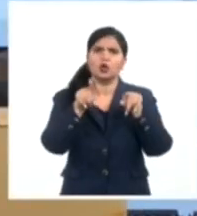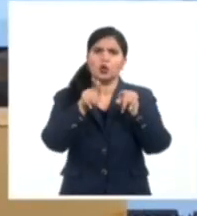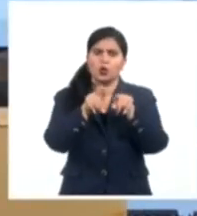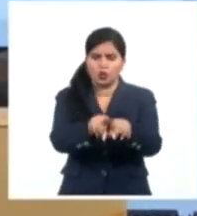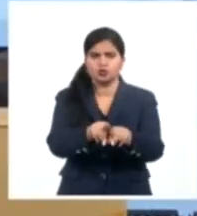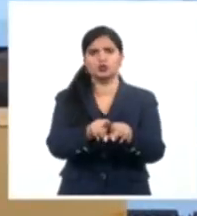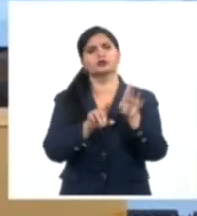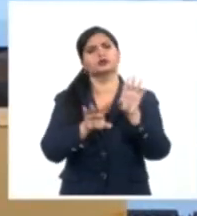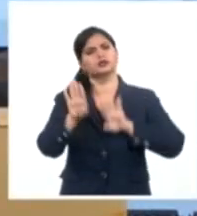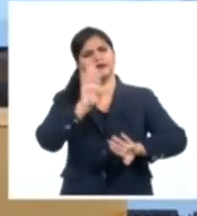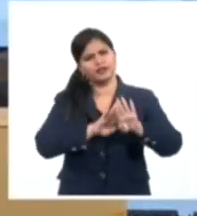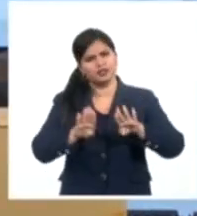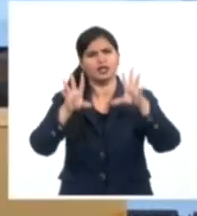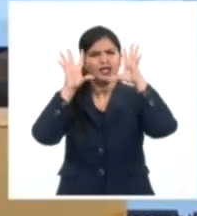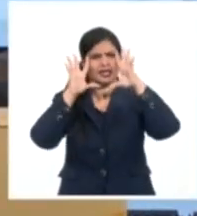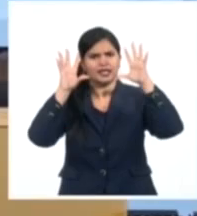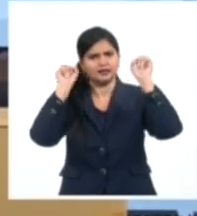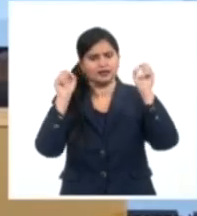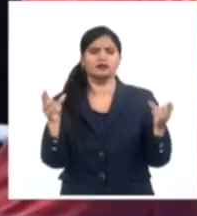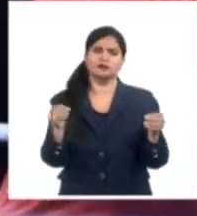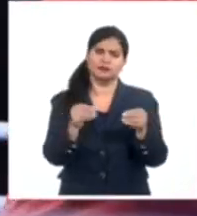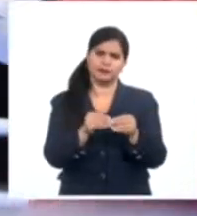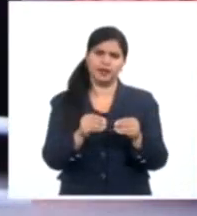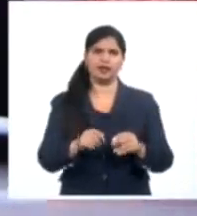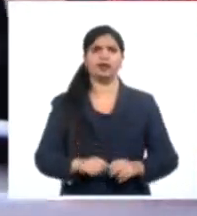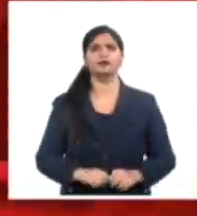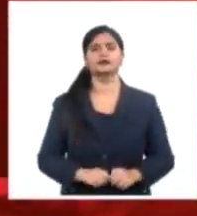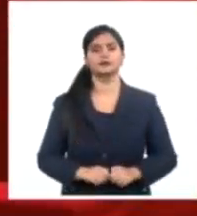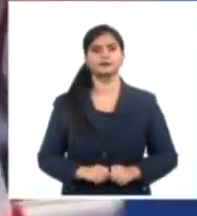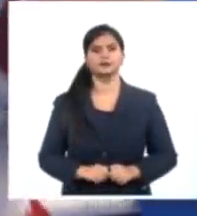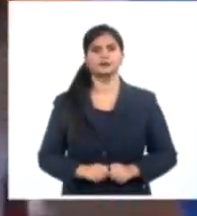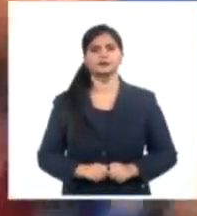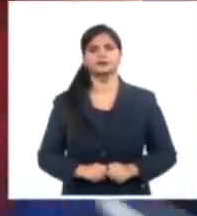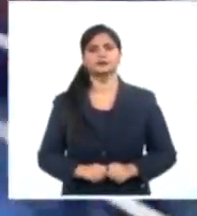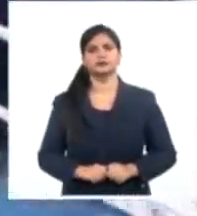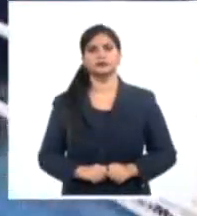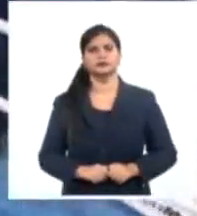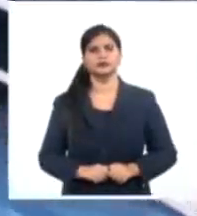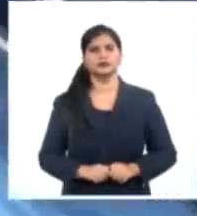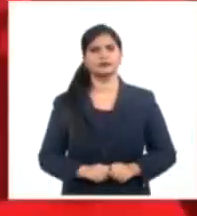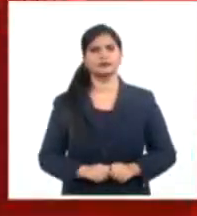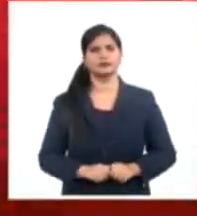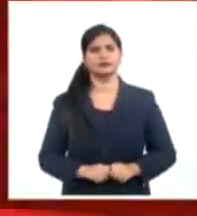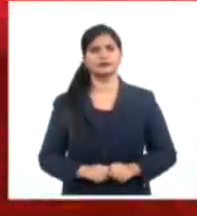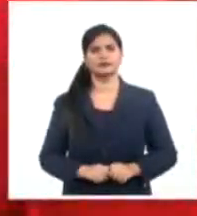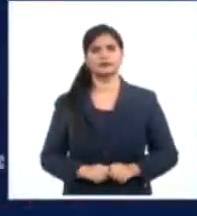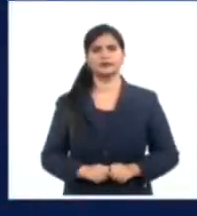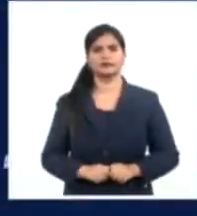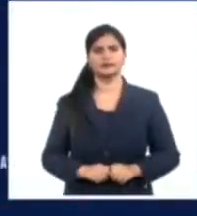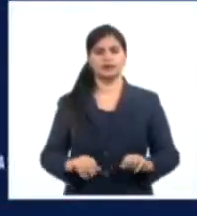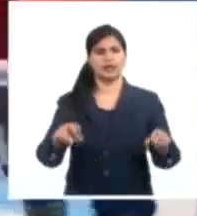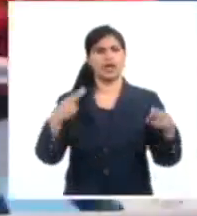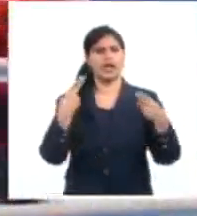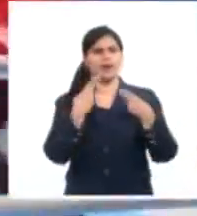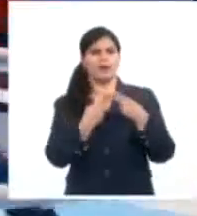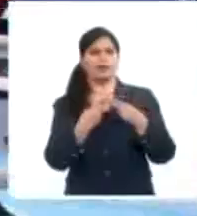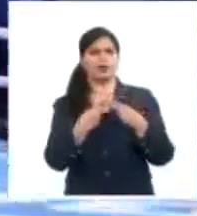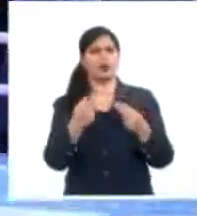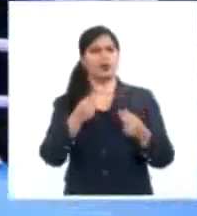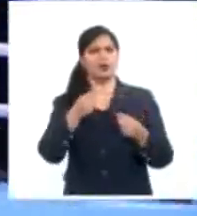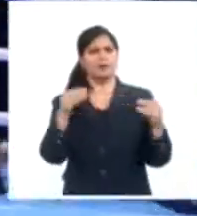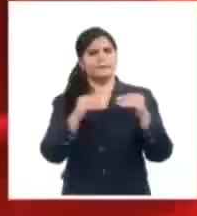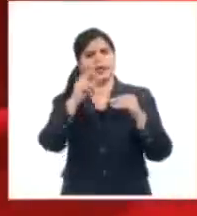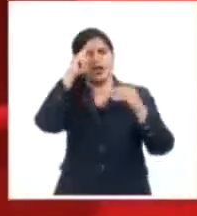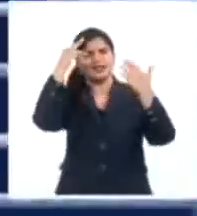nacionales atletas y entrenadores de la familia del boxeo los Juegos Olímpicos añadió la IVA son un bien global que pertenece